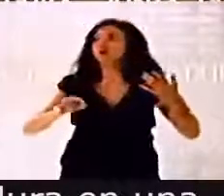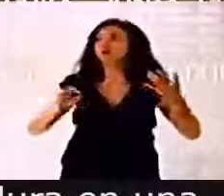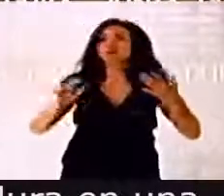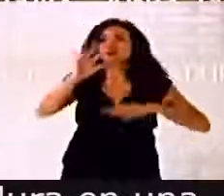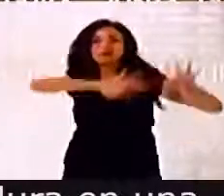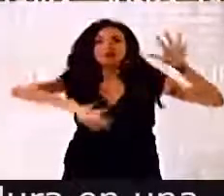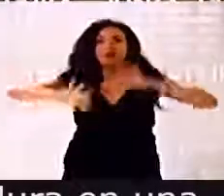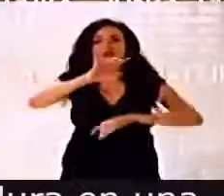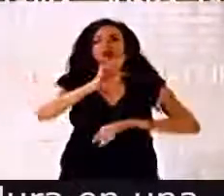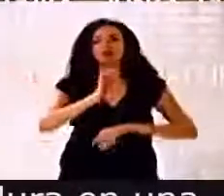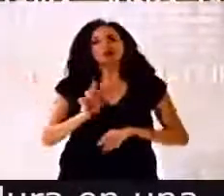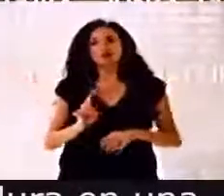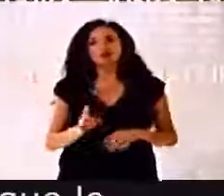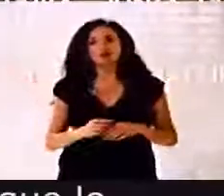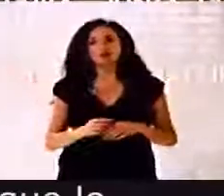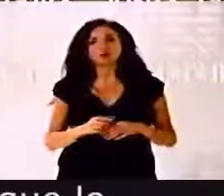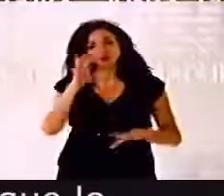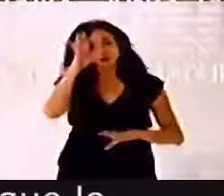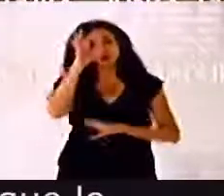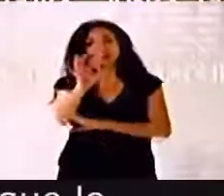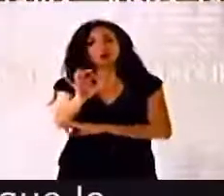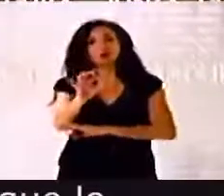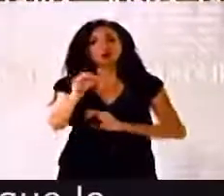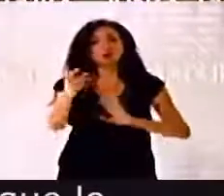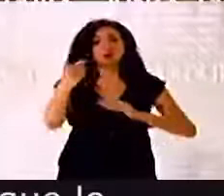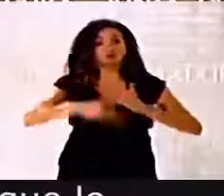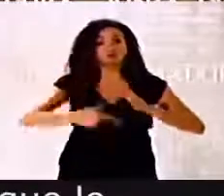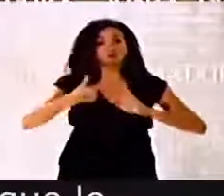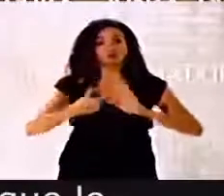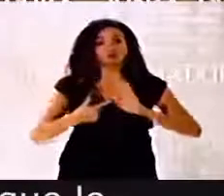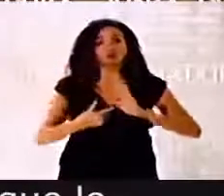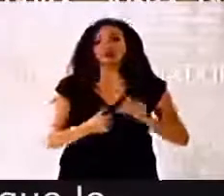sería que la desescalada educativa, aunque cada uno tengamos las